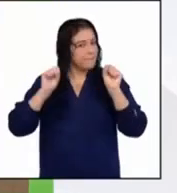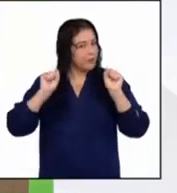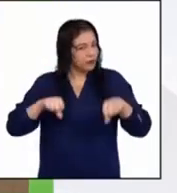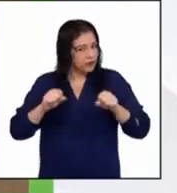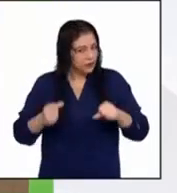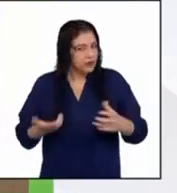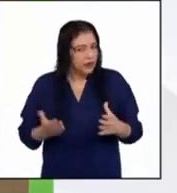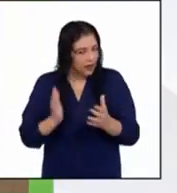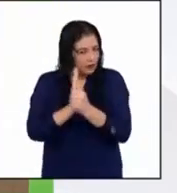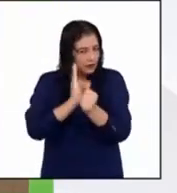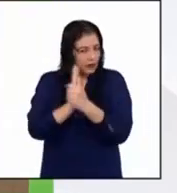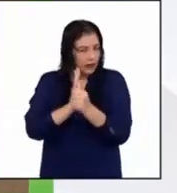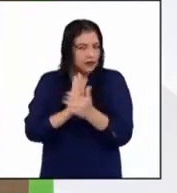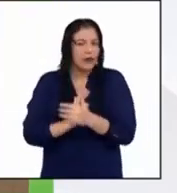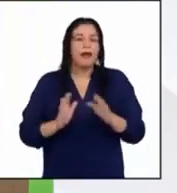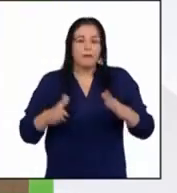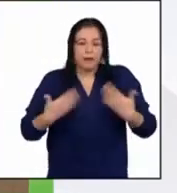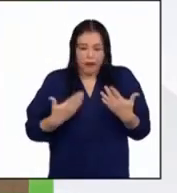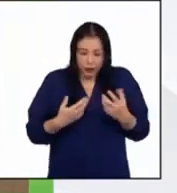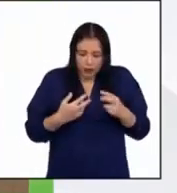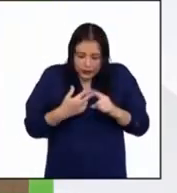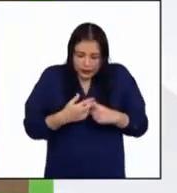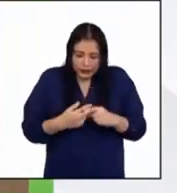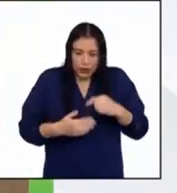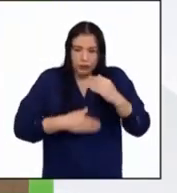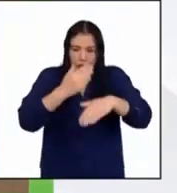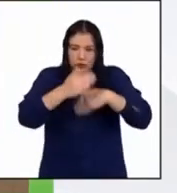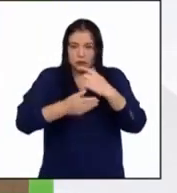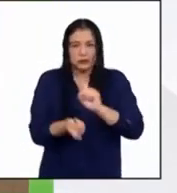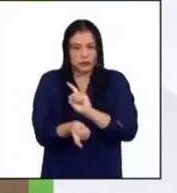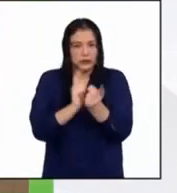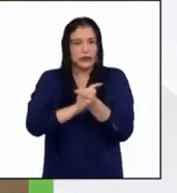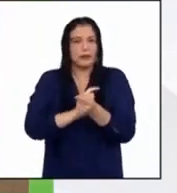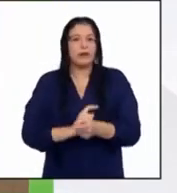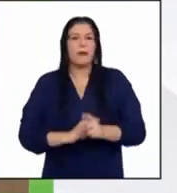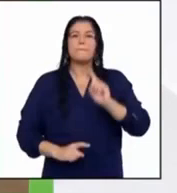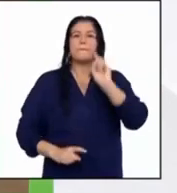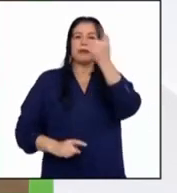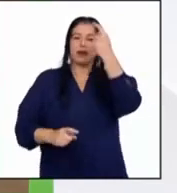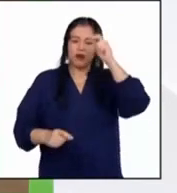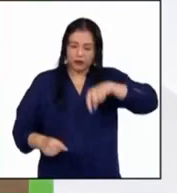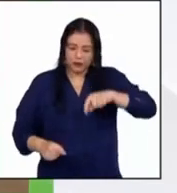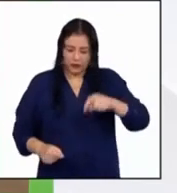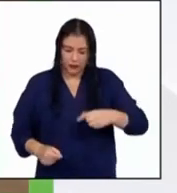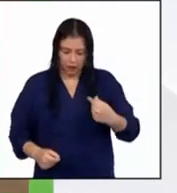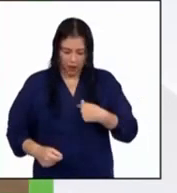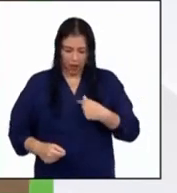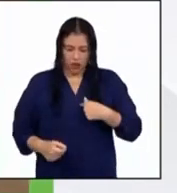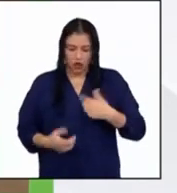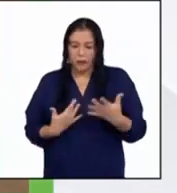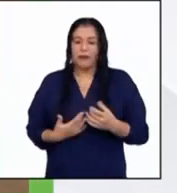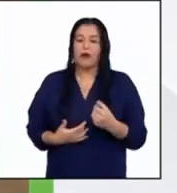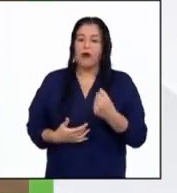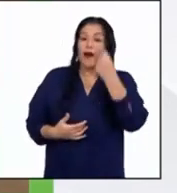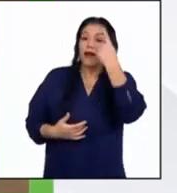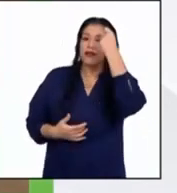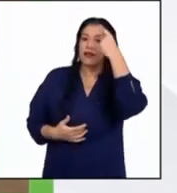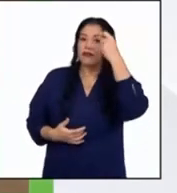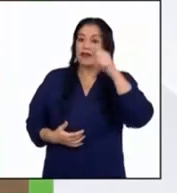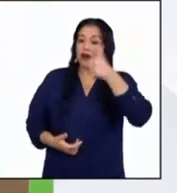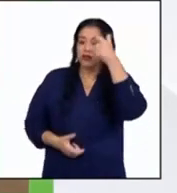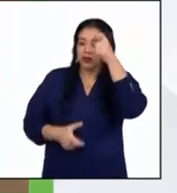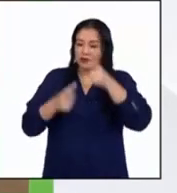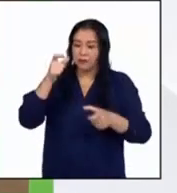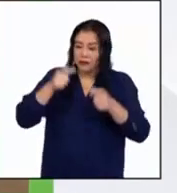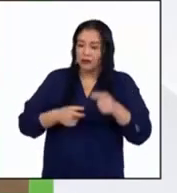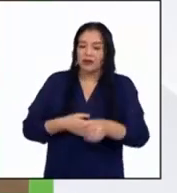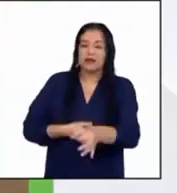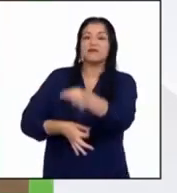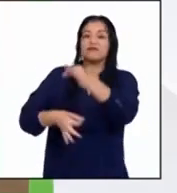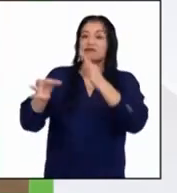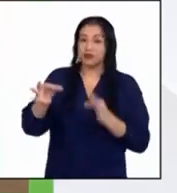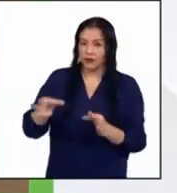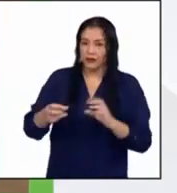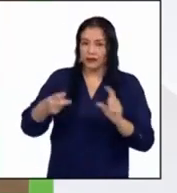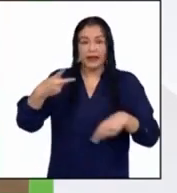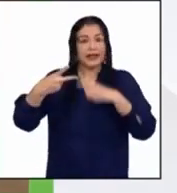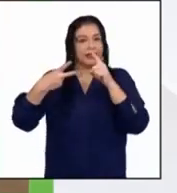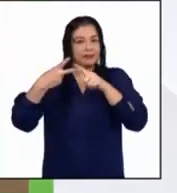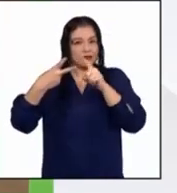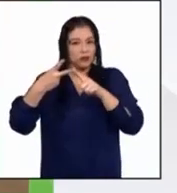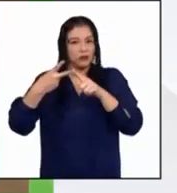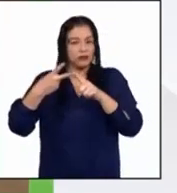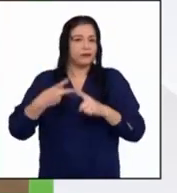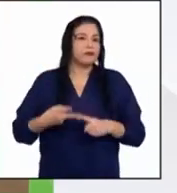los procesos de cambio, entonces, primero tenemos que ser capaces de ponernos en el lugar del otro. En segundo lugar,